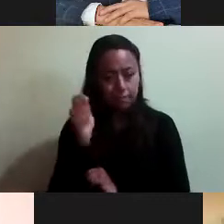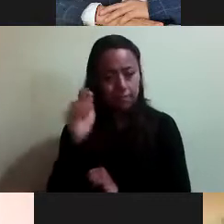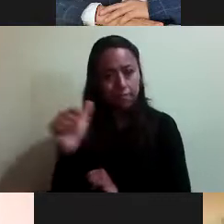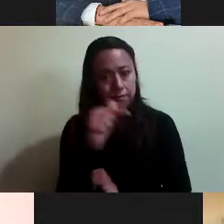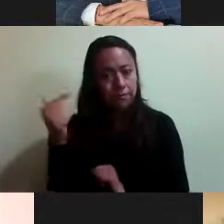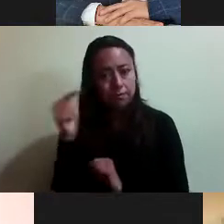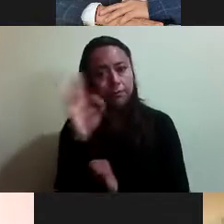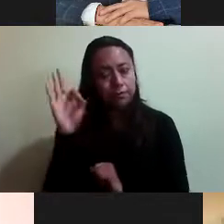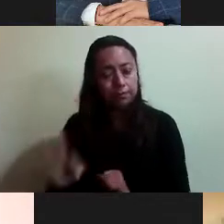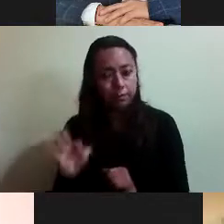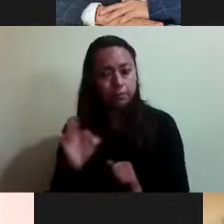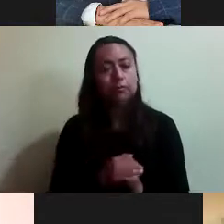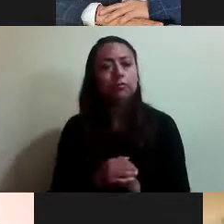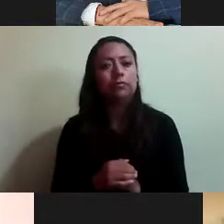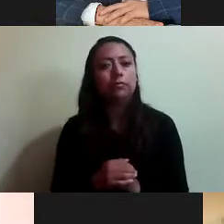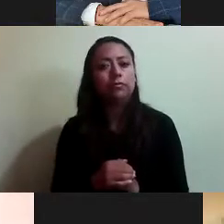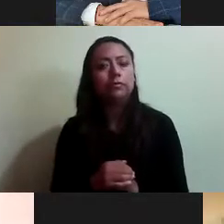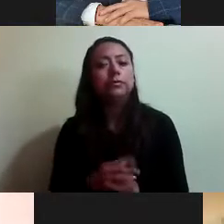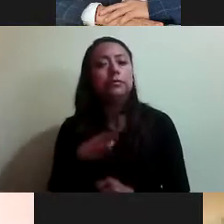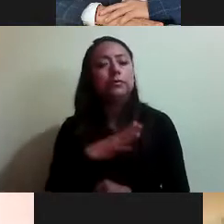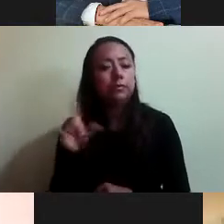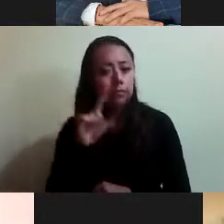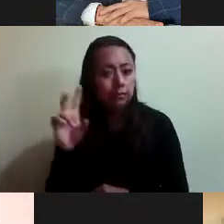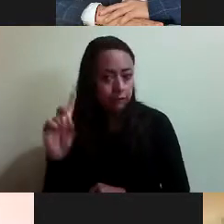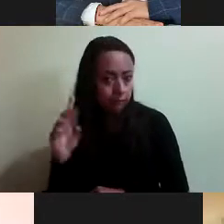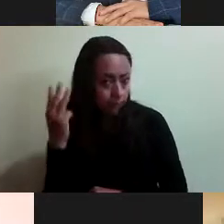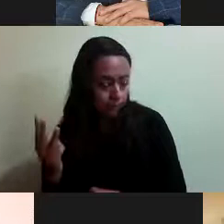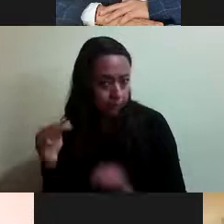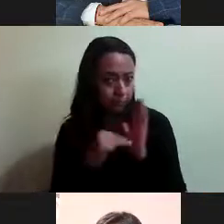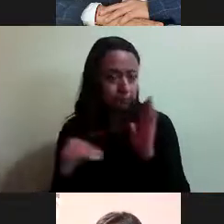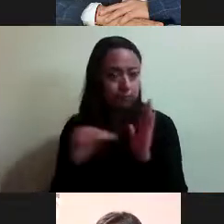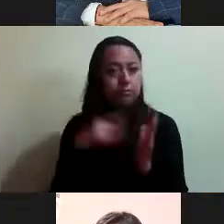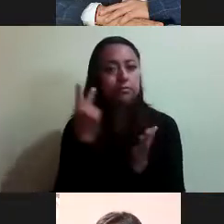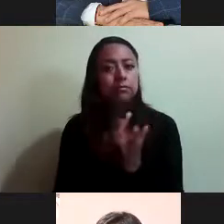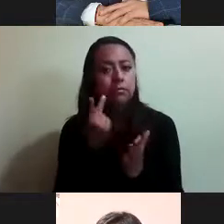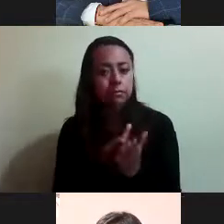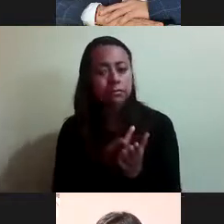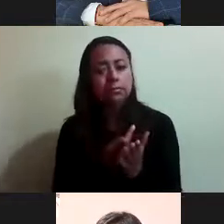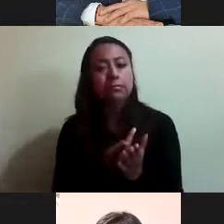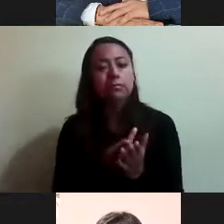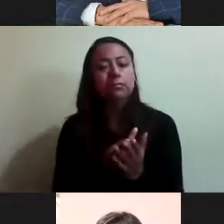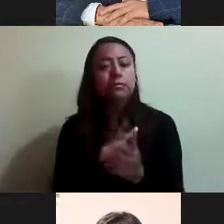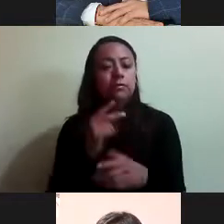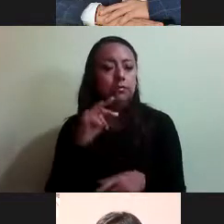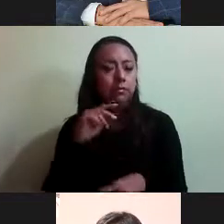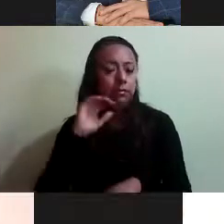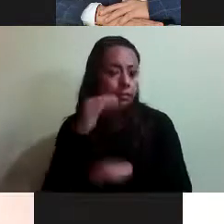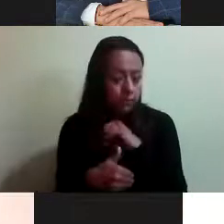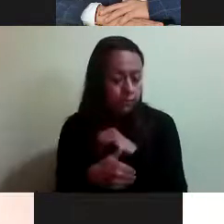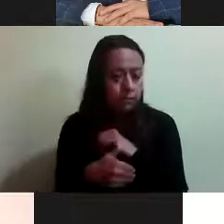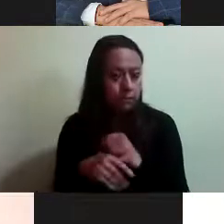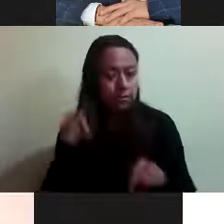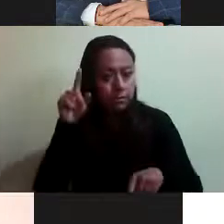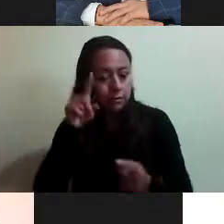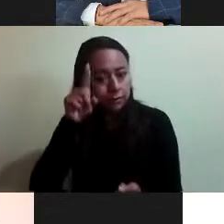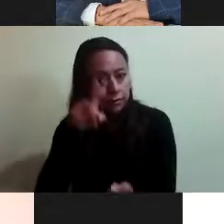12%, prácticamente 133 millones de pesos tuvieron que recortarse del capítulo 1000. Ahí están los números que usted nos presenta